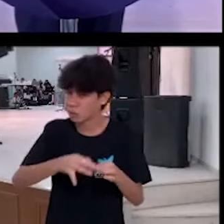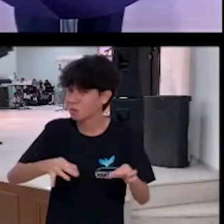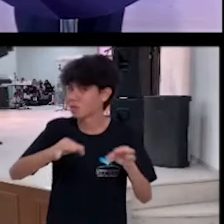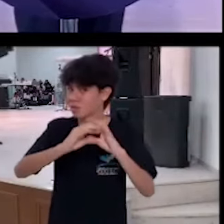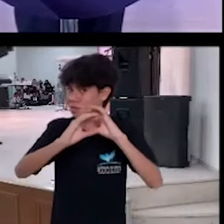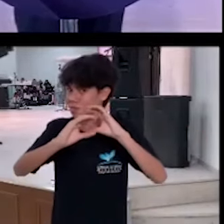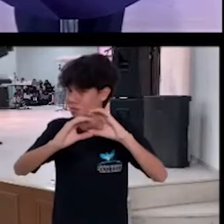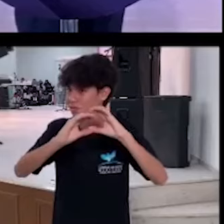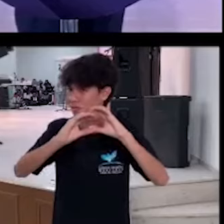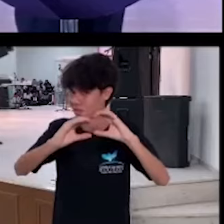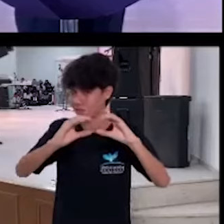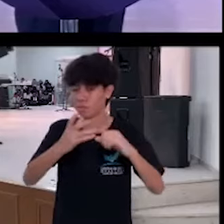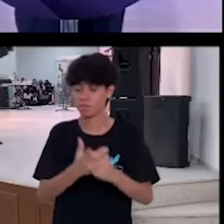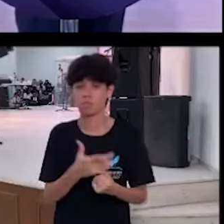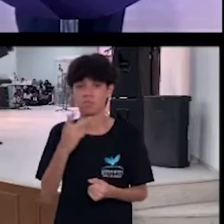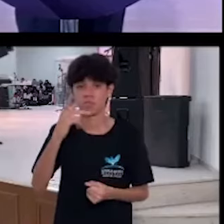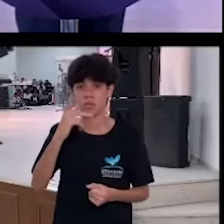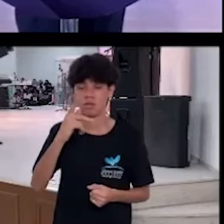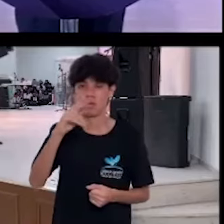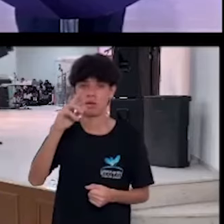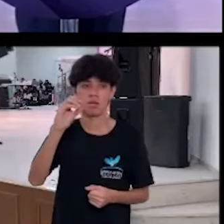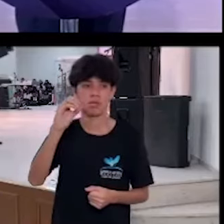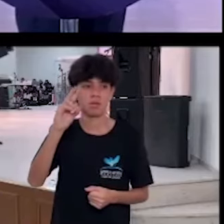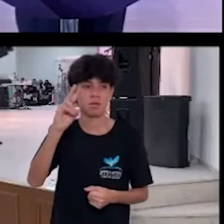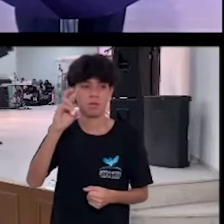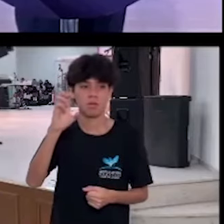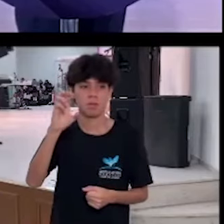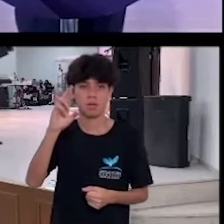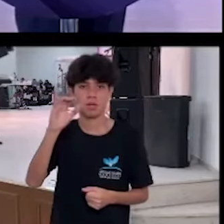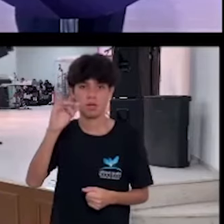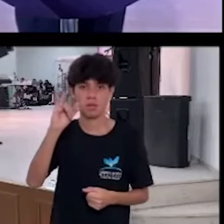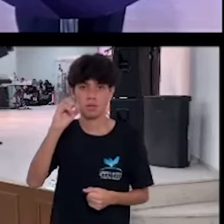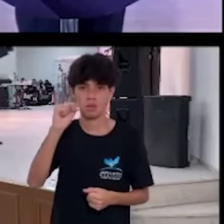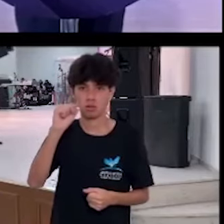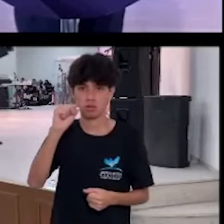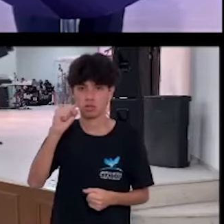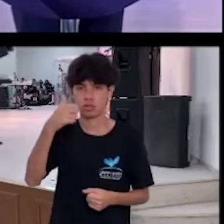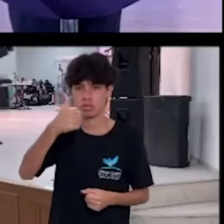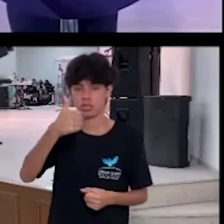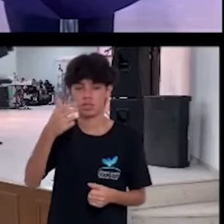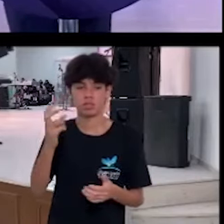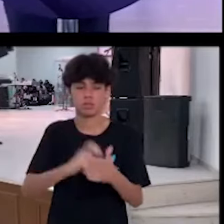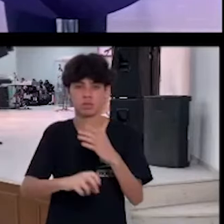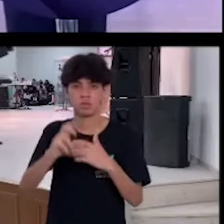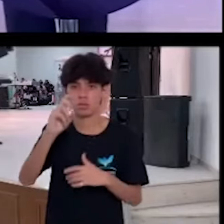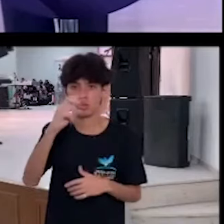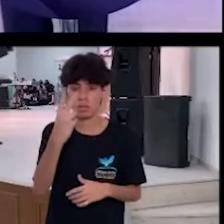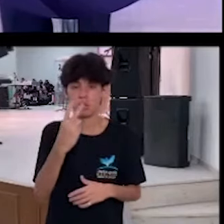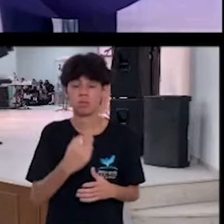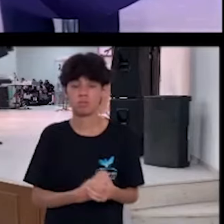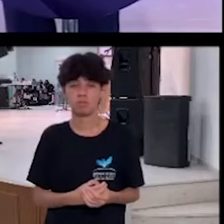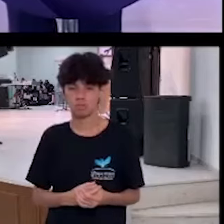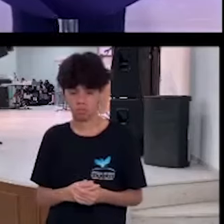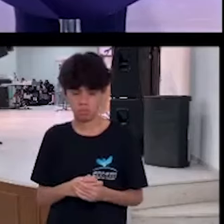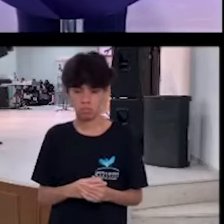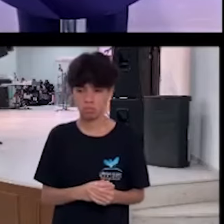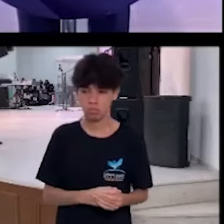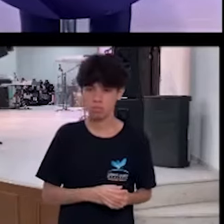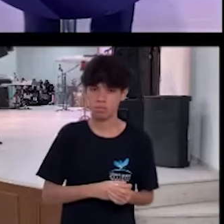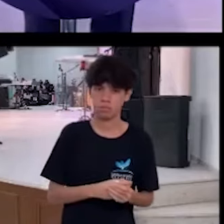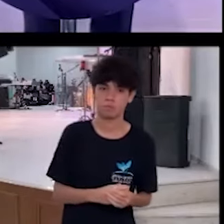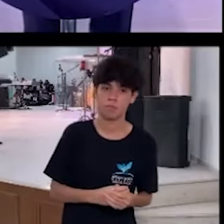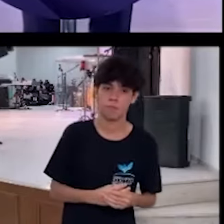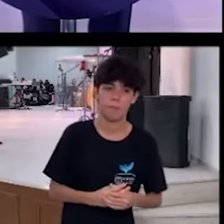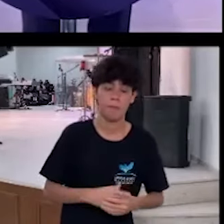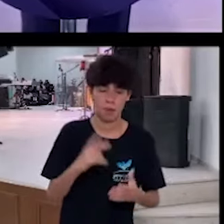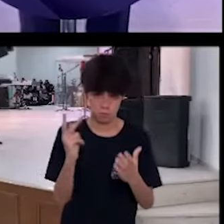texto, Proverbios 6:32. Ok, repito: pensar que nunca vamos a caer en este tipo